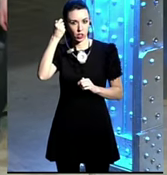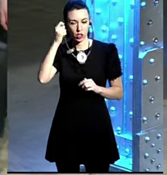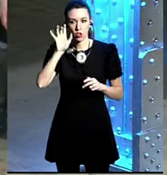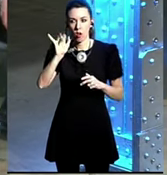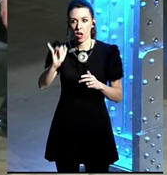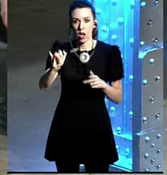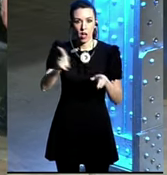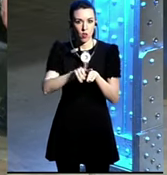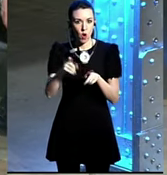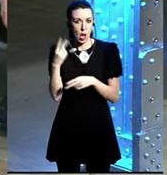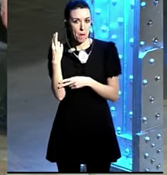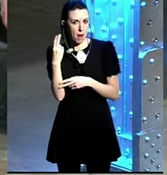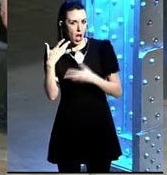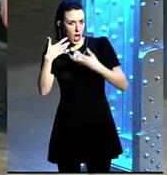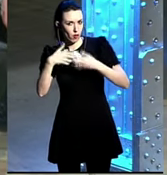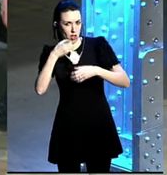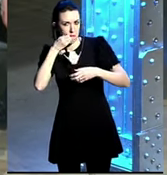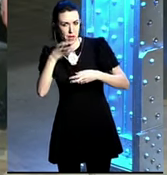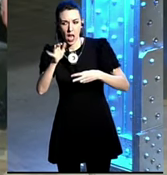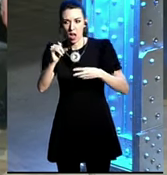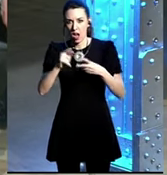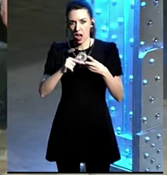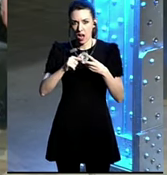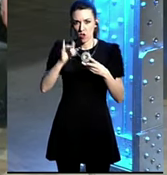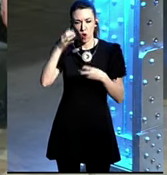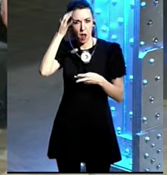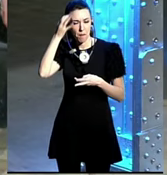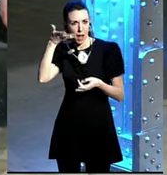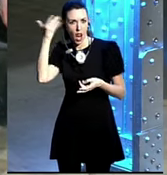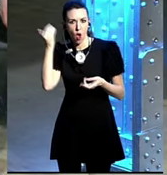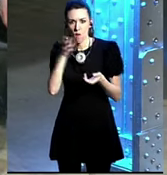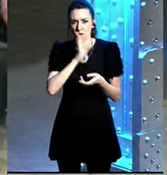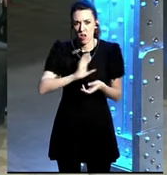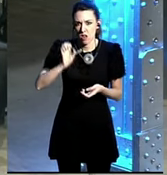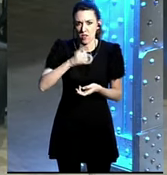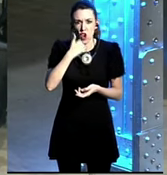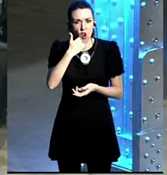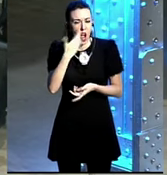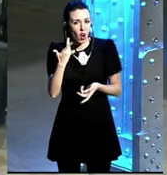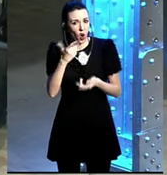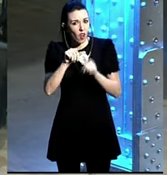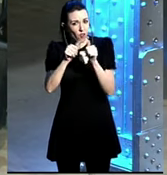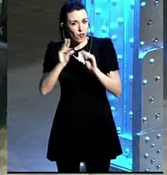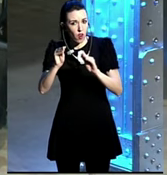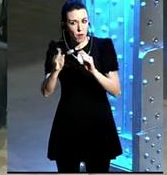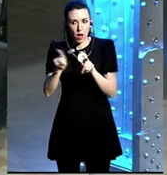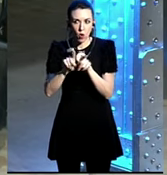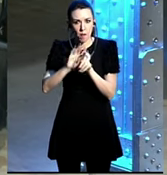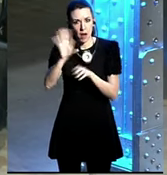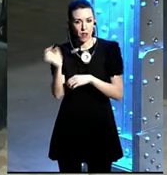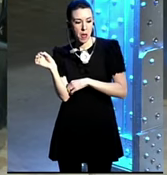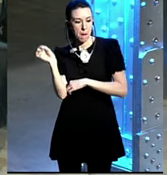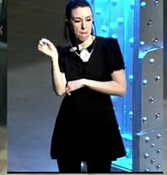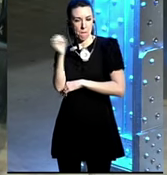tienen parejas que funcionan, que tienen un pelo maravilloso y que de alguna manera están por encima de